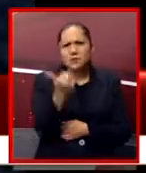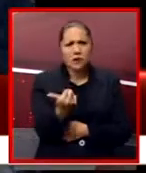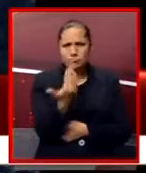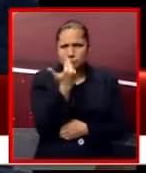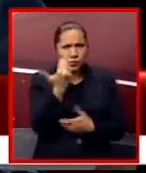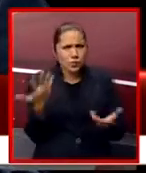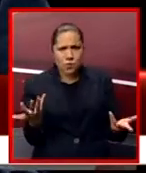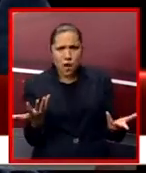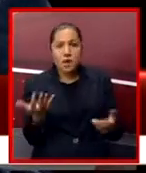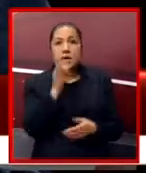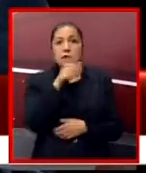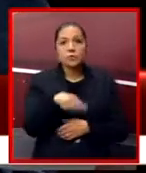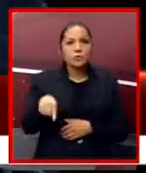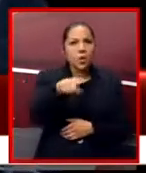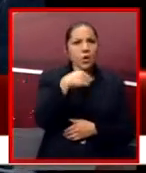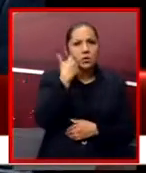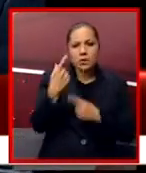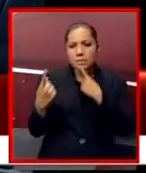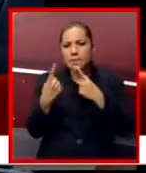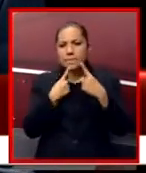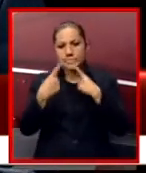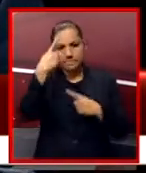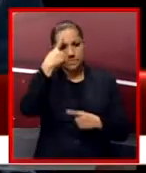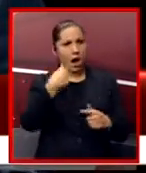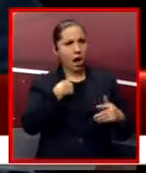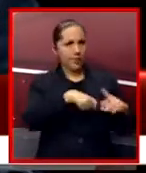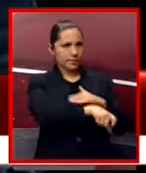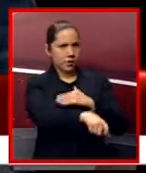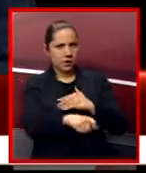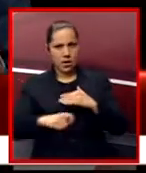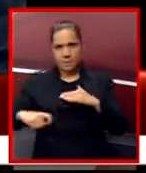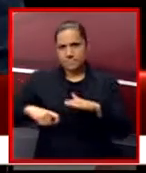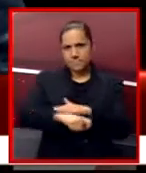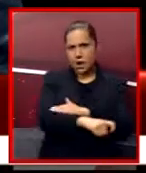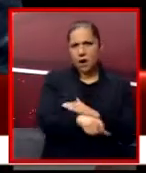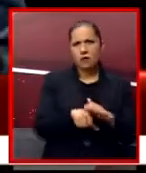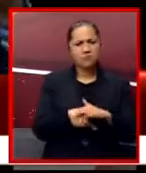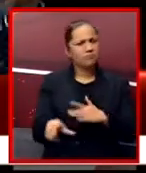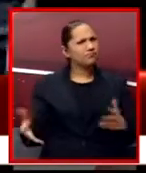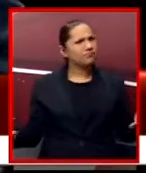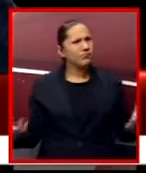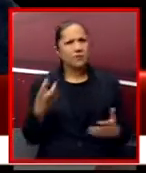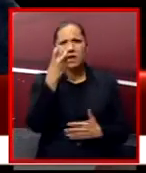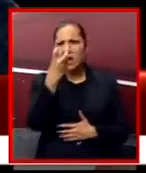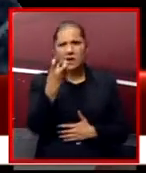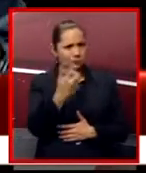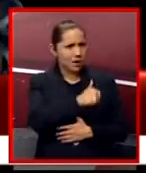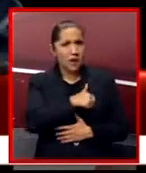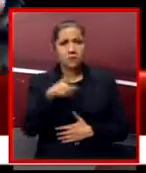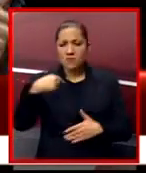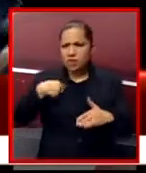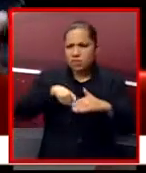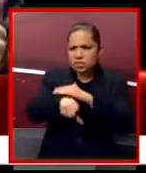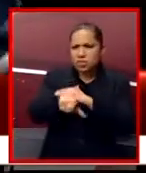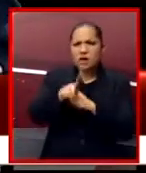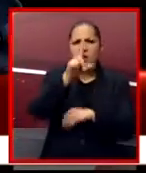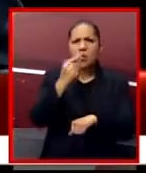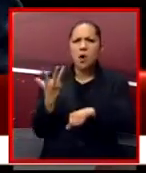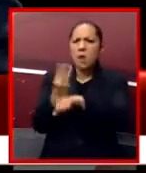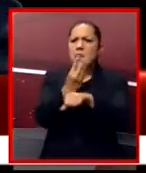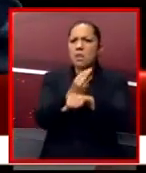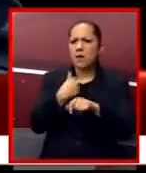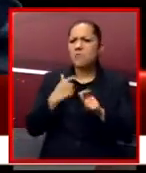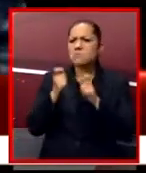por los moches, se equivocan, pues hemos visto que los moches están en los socavones, en todos los contratos a modo